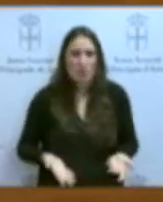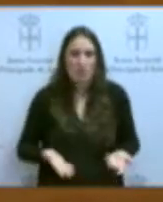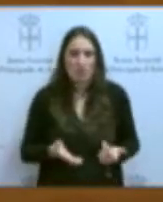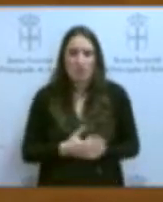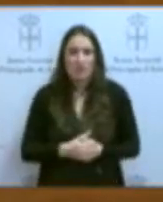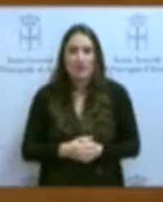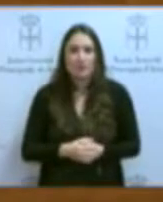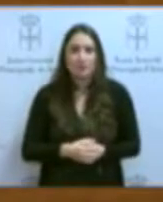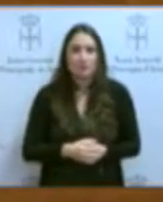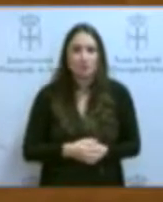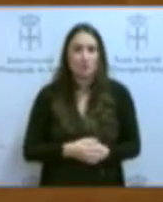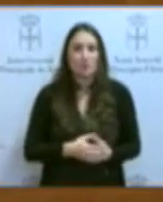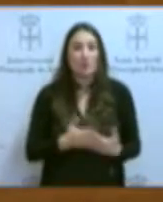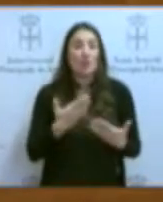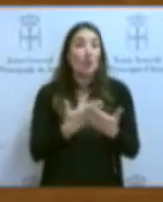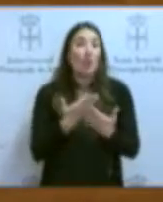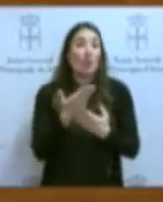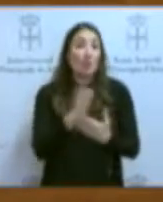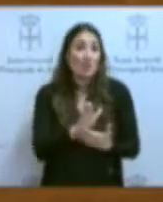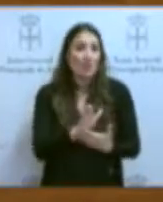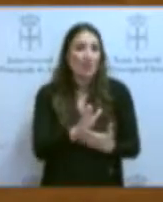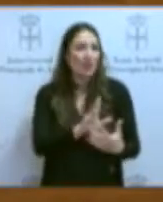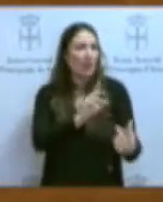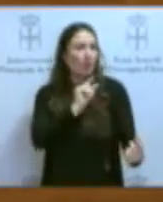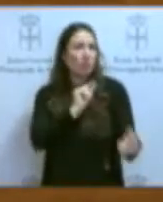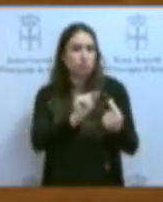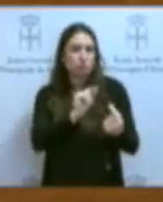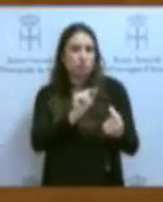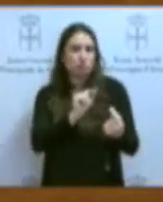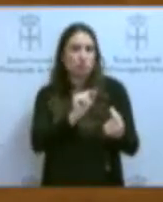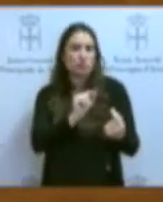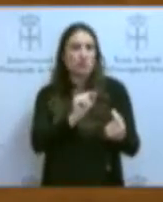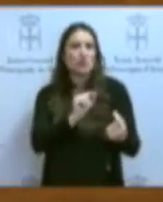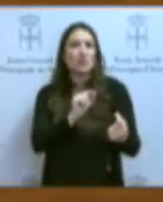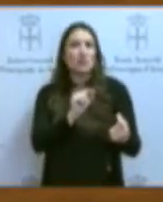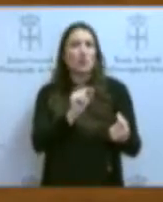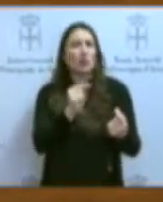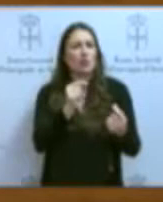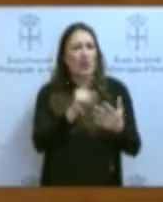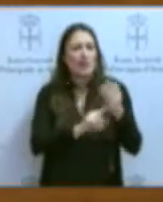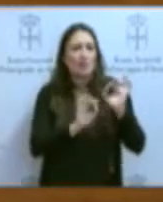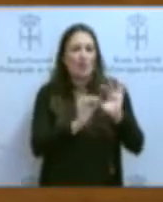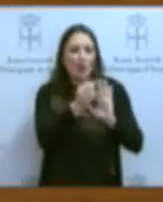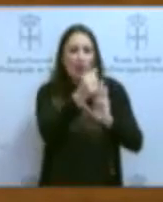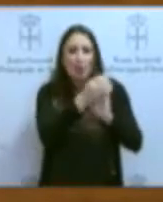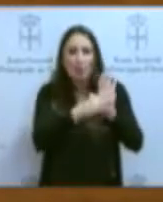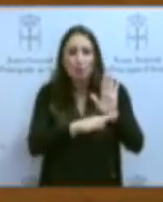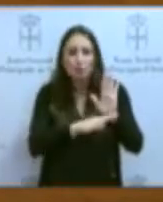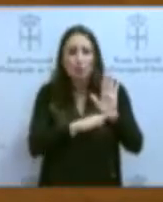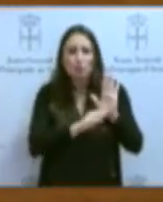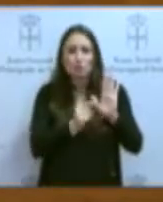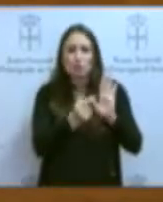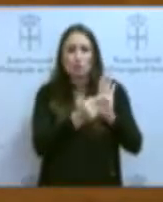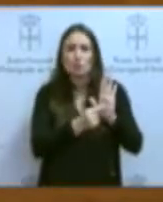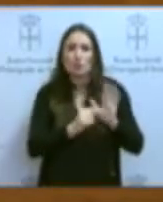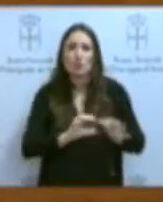Sobre la propuesta que discutimos, quiero poner especial énfasis en uno de los puntos que hay relativo a la